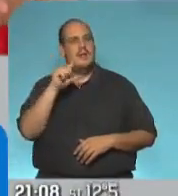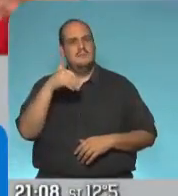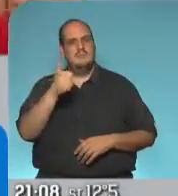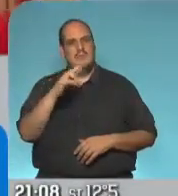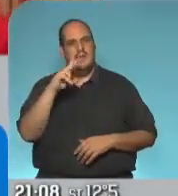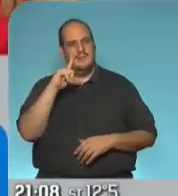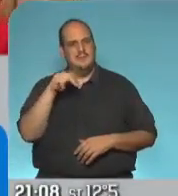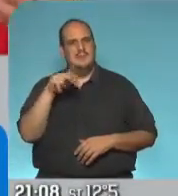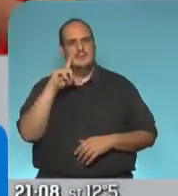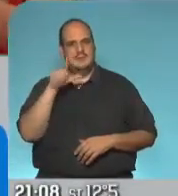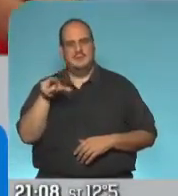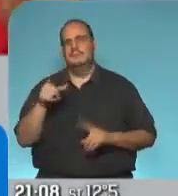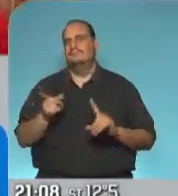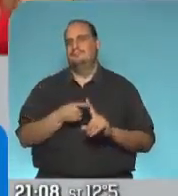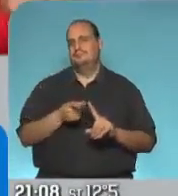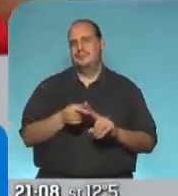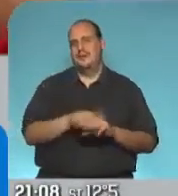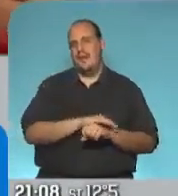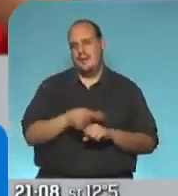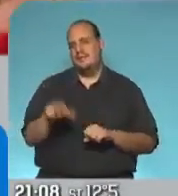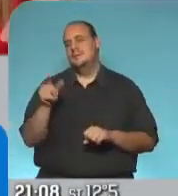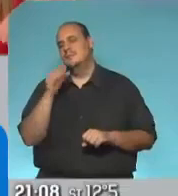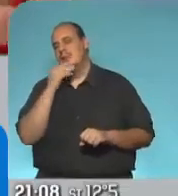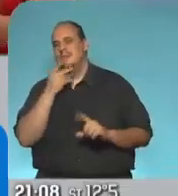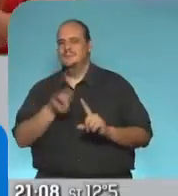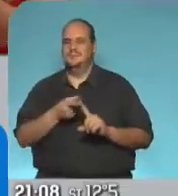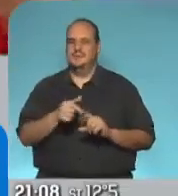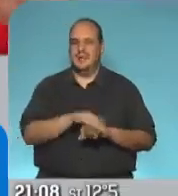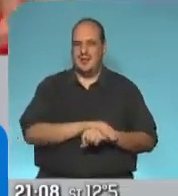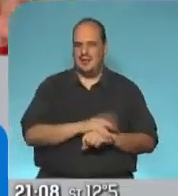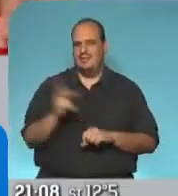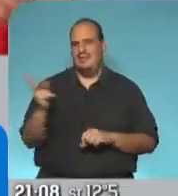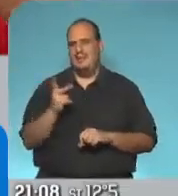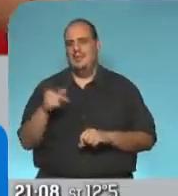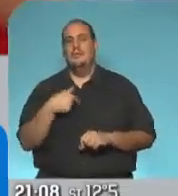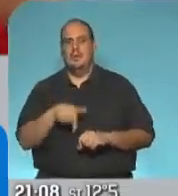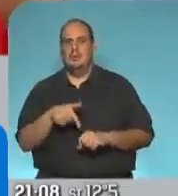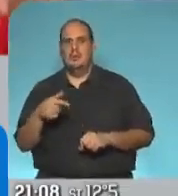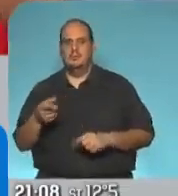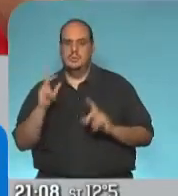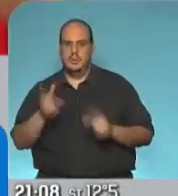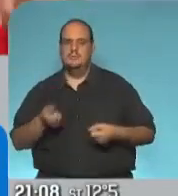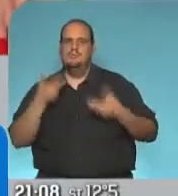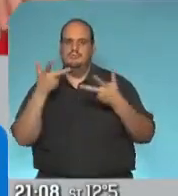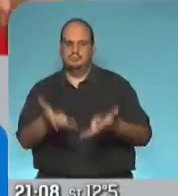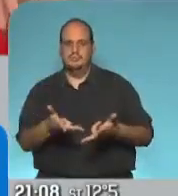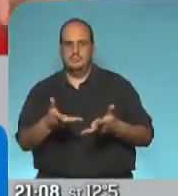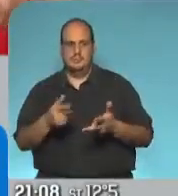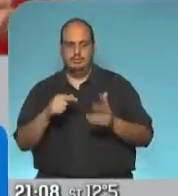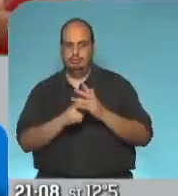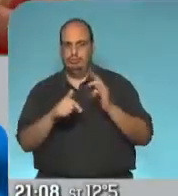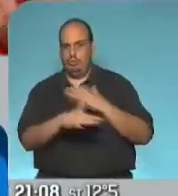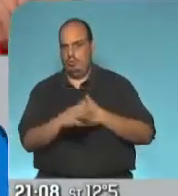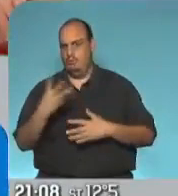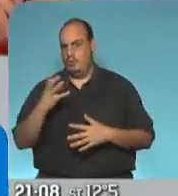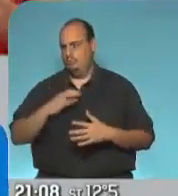buena relación de Galmarini con Larreta, de Massa con Larreta sobre todo, pero no dejó de decir que la ciudad en los últimos 4 años,